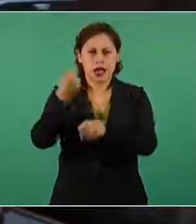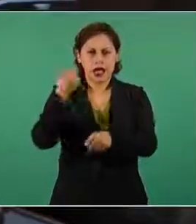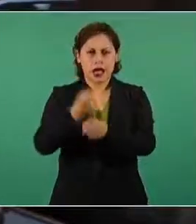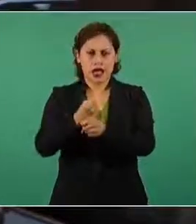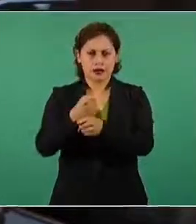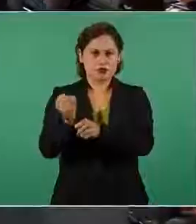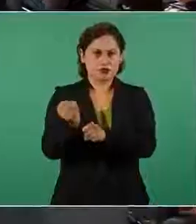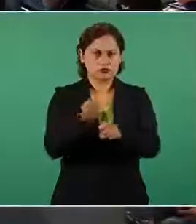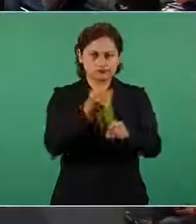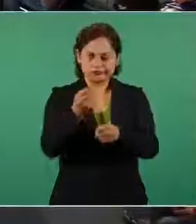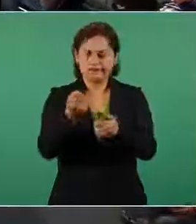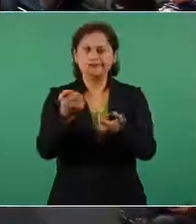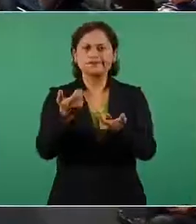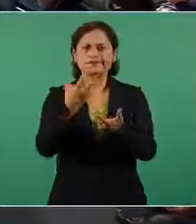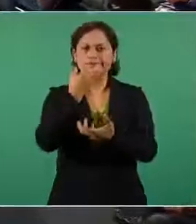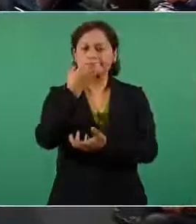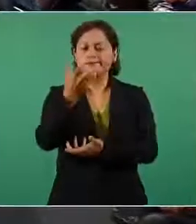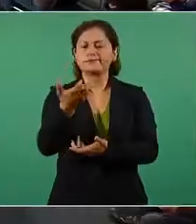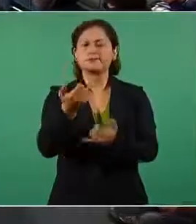similar?